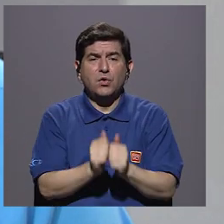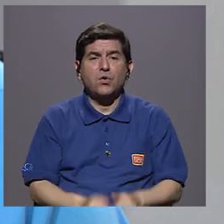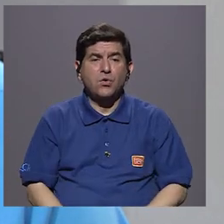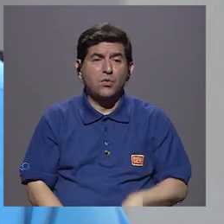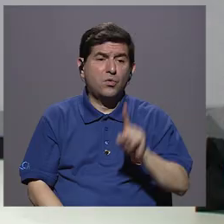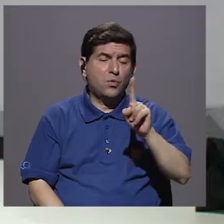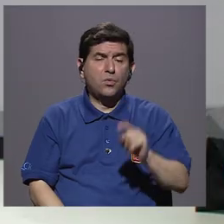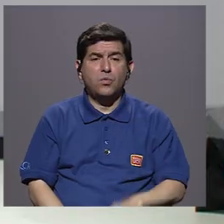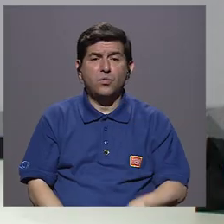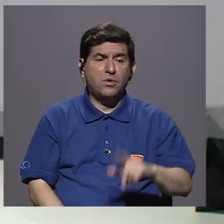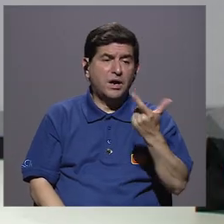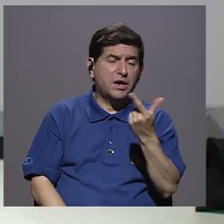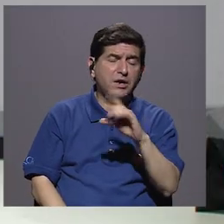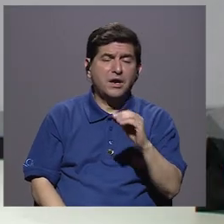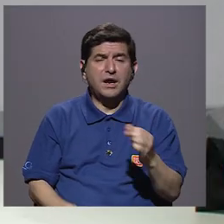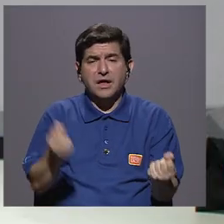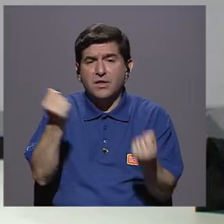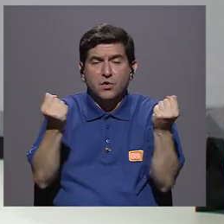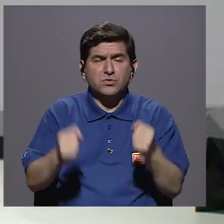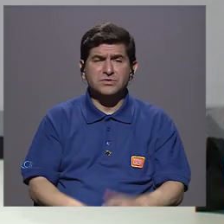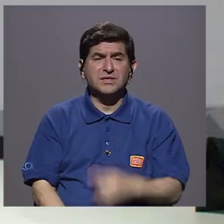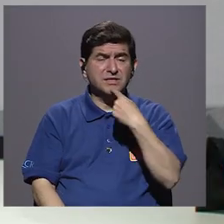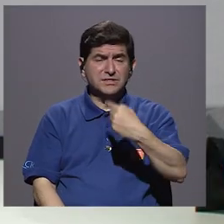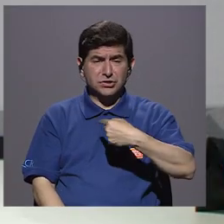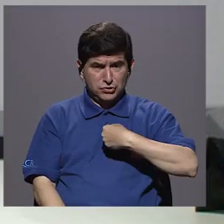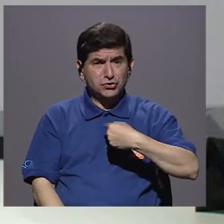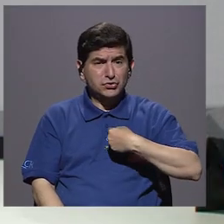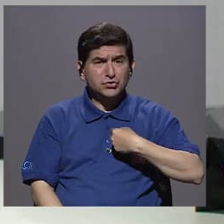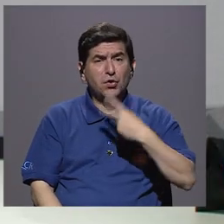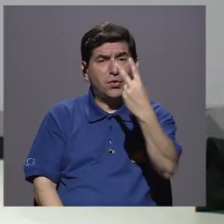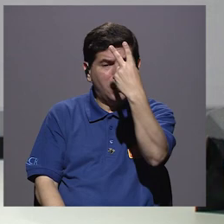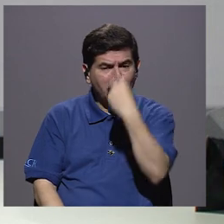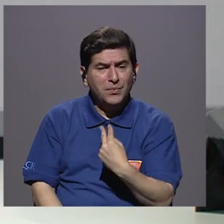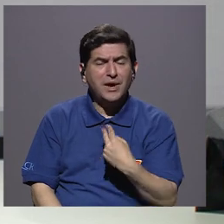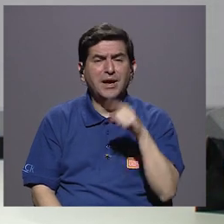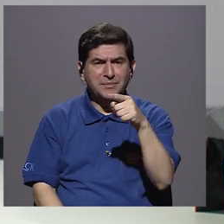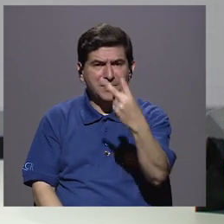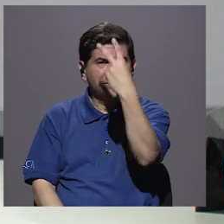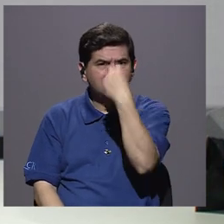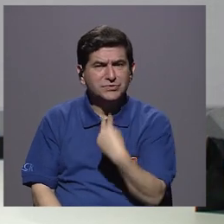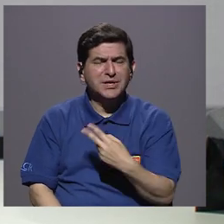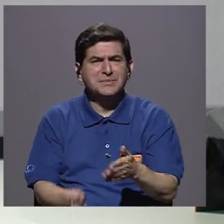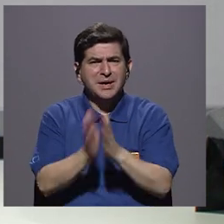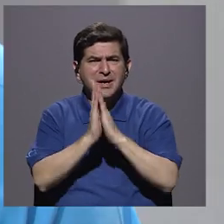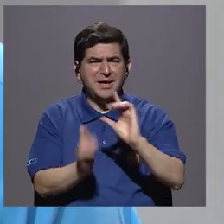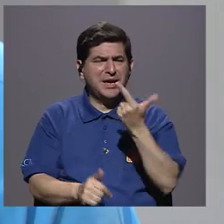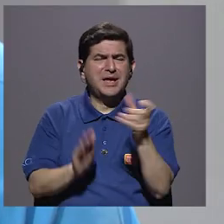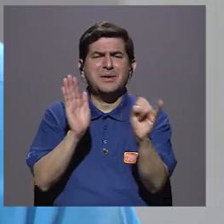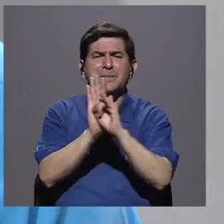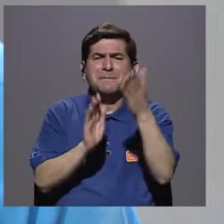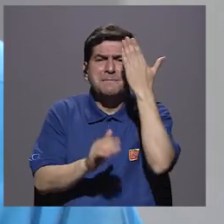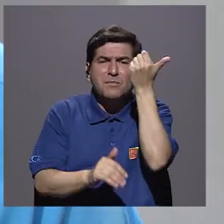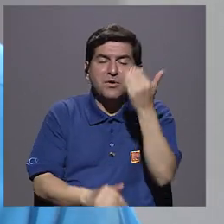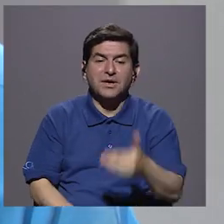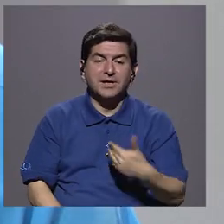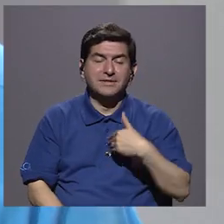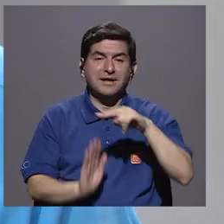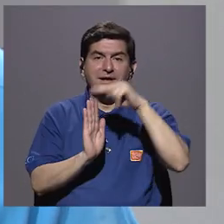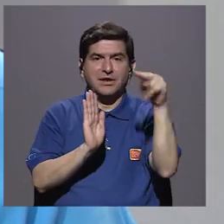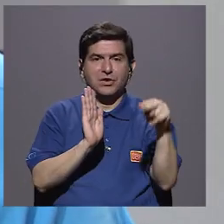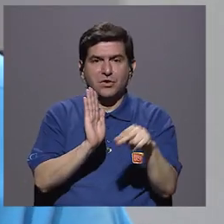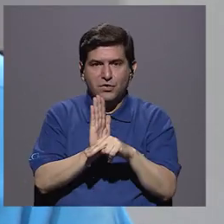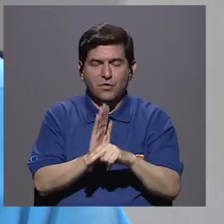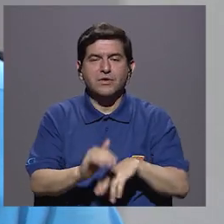o con la licencia y llegan diciendo, pero soy yo, acuérdese que soy yo, véame, soy yo, usted me está viendo, ¿por qué me pide la cédula? Bueno, porque es que tenemos un